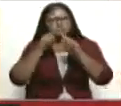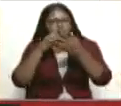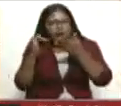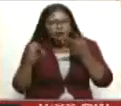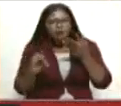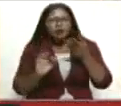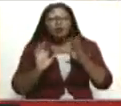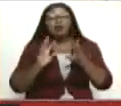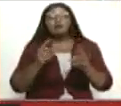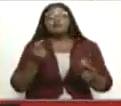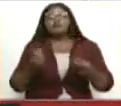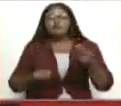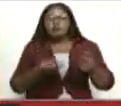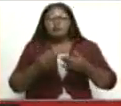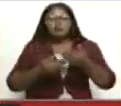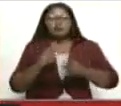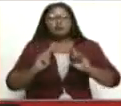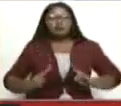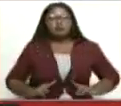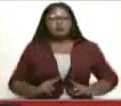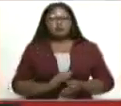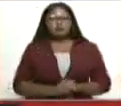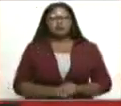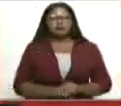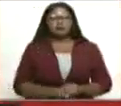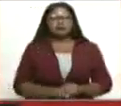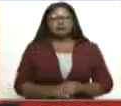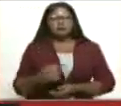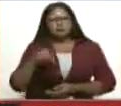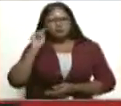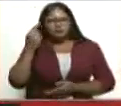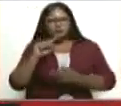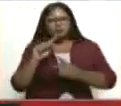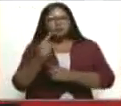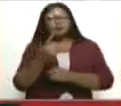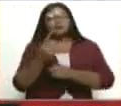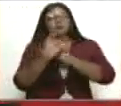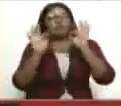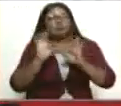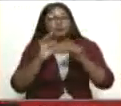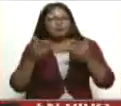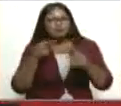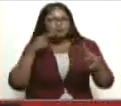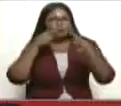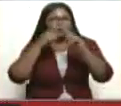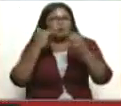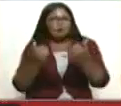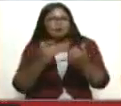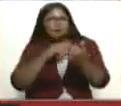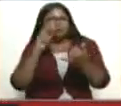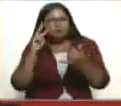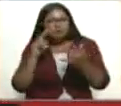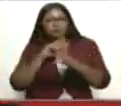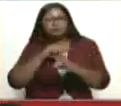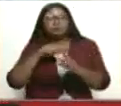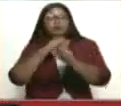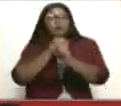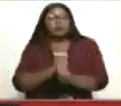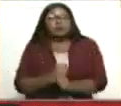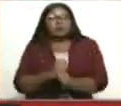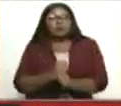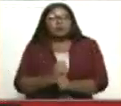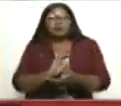y dinámicas humanitarias que establece los principios y enfoques con los que esperamos que el